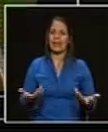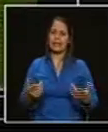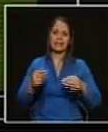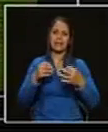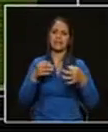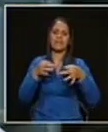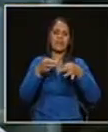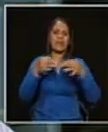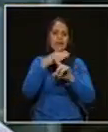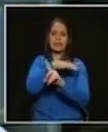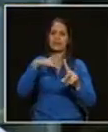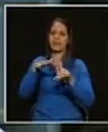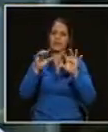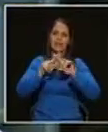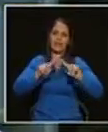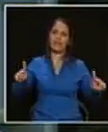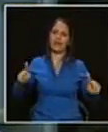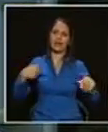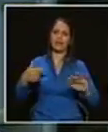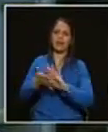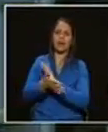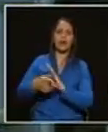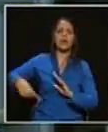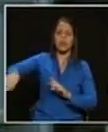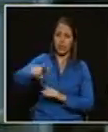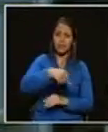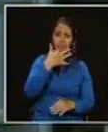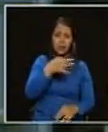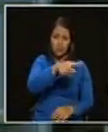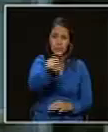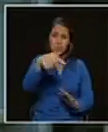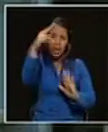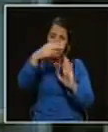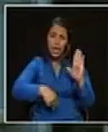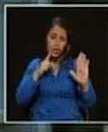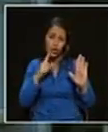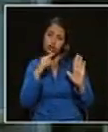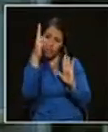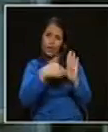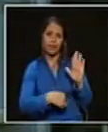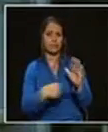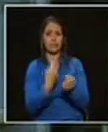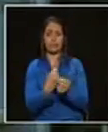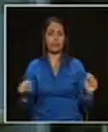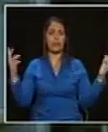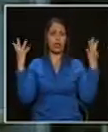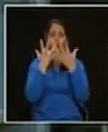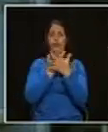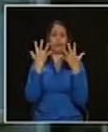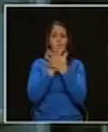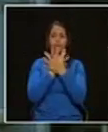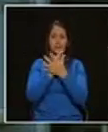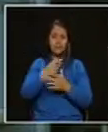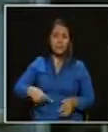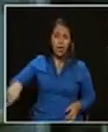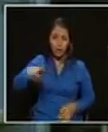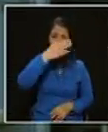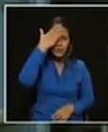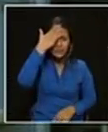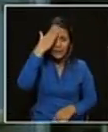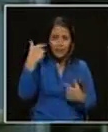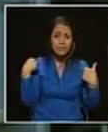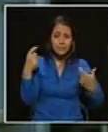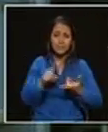ellos es completamente diferente, entonces pedirles que lean un texto es completamente confuso. No todos están alfabetizados, la